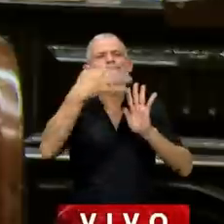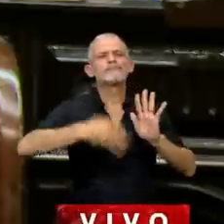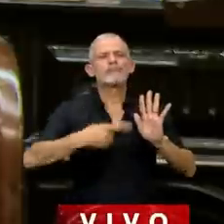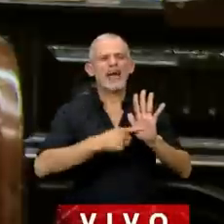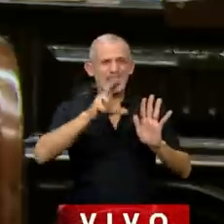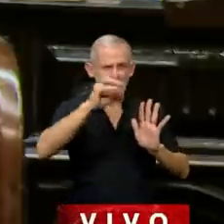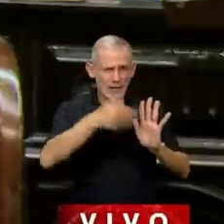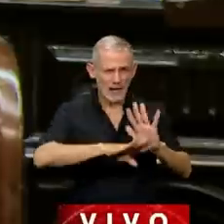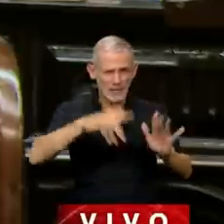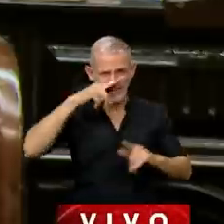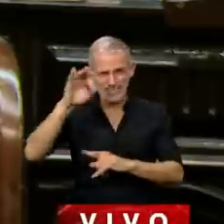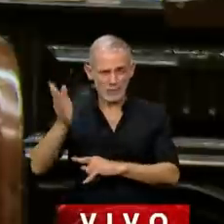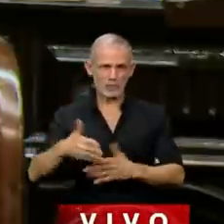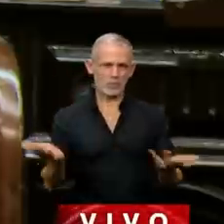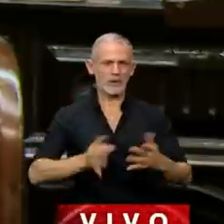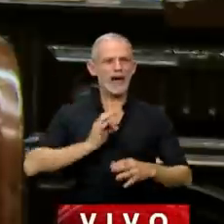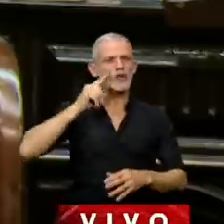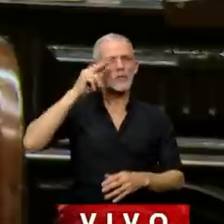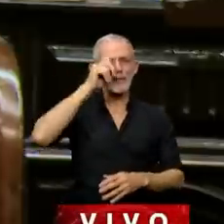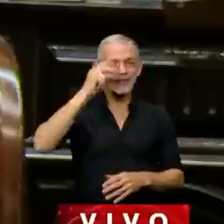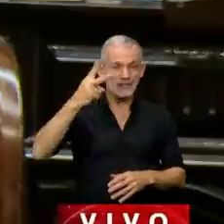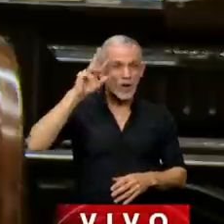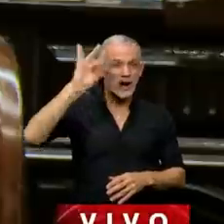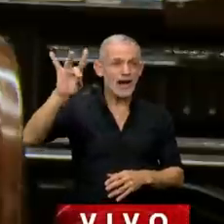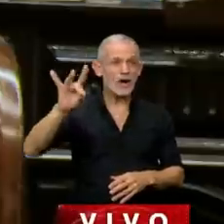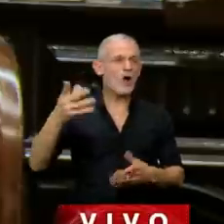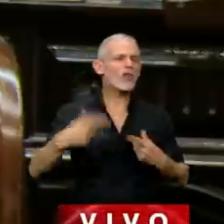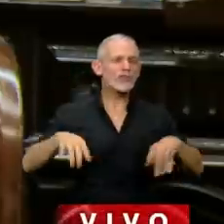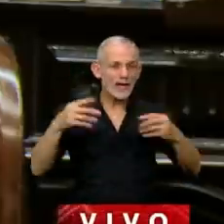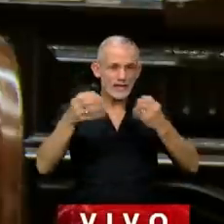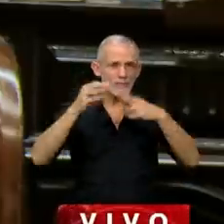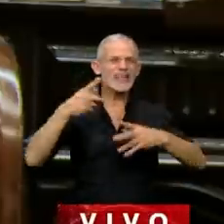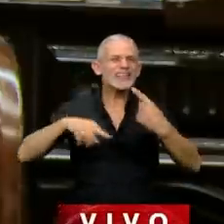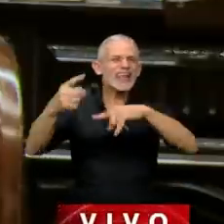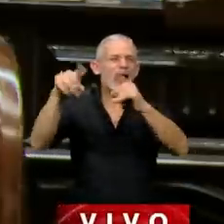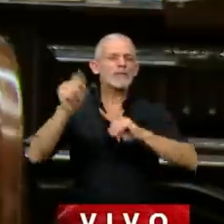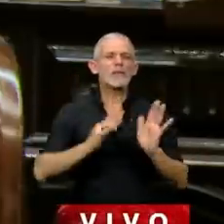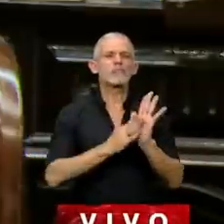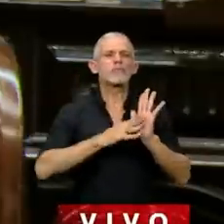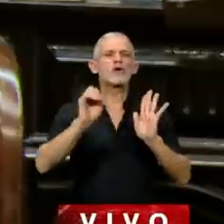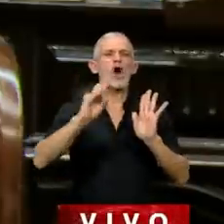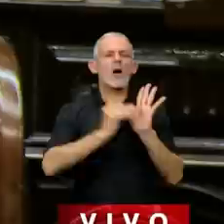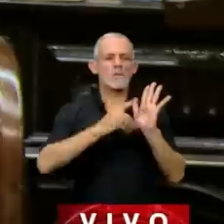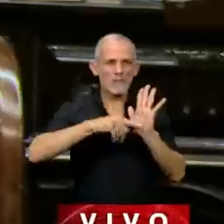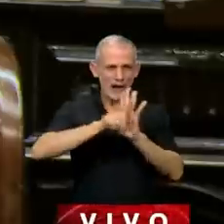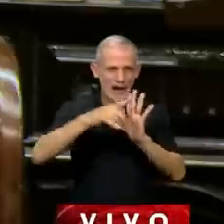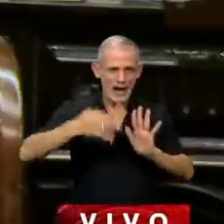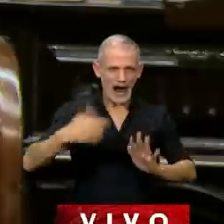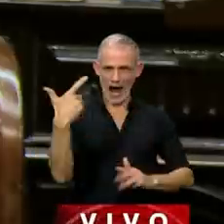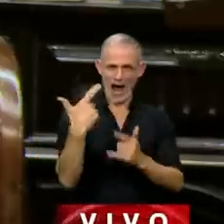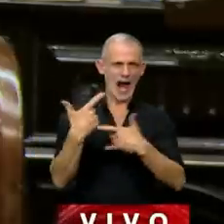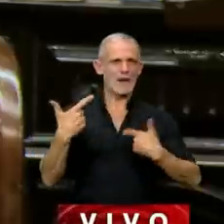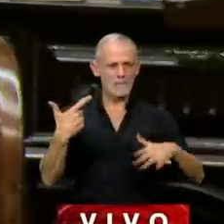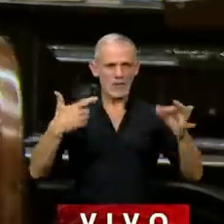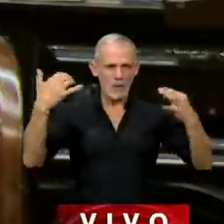legítimo. Y este año, el 2022, es récord de inicio de trámites para ser usuario